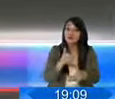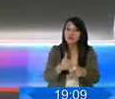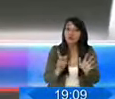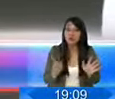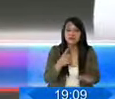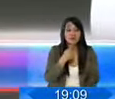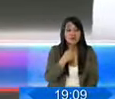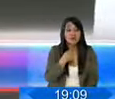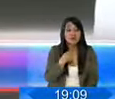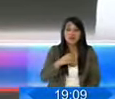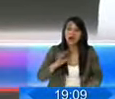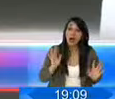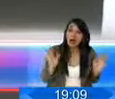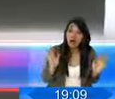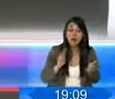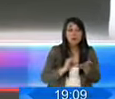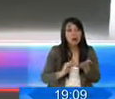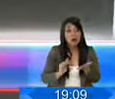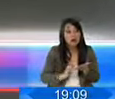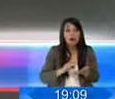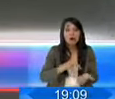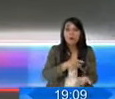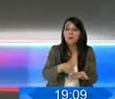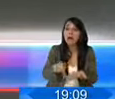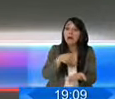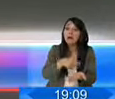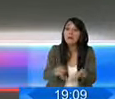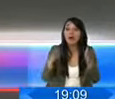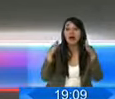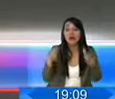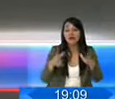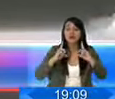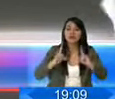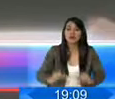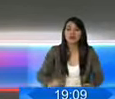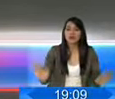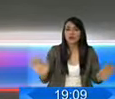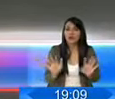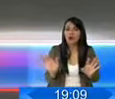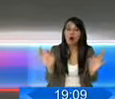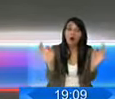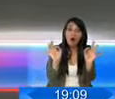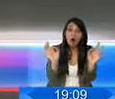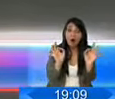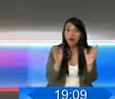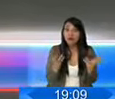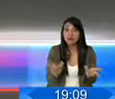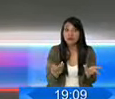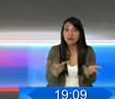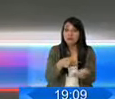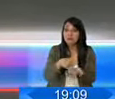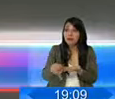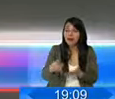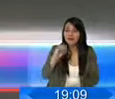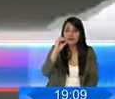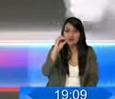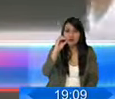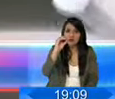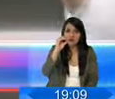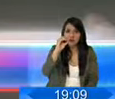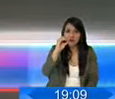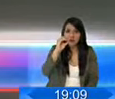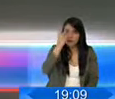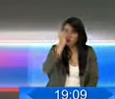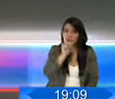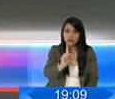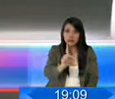me vengan a decir que se les está cobrando por las atenciones de salud o que sigan sin cobrar un solo centavo como